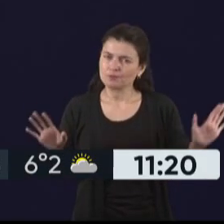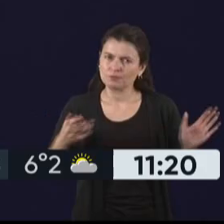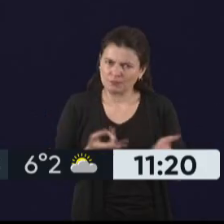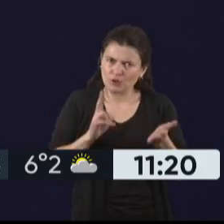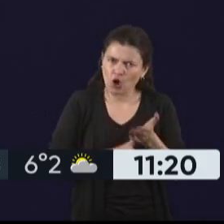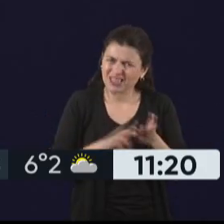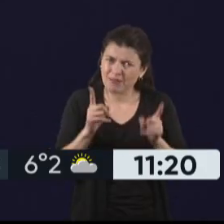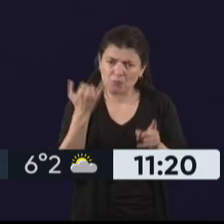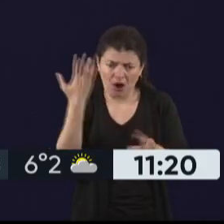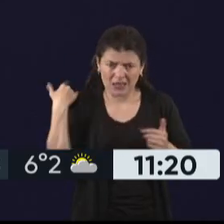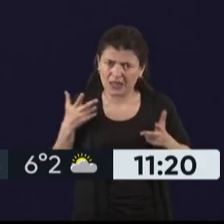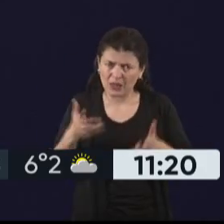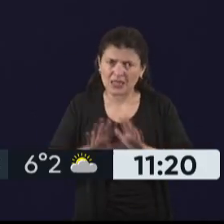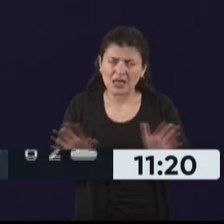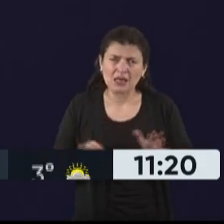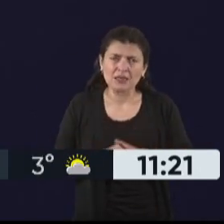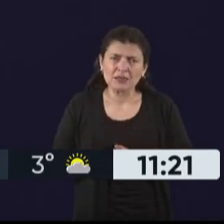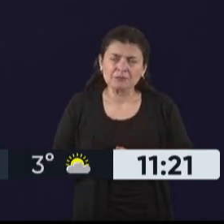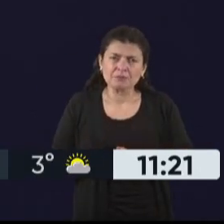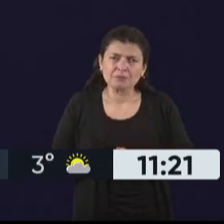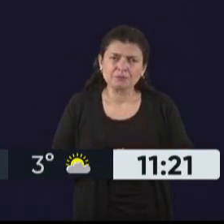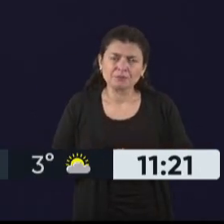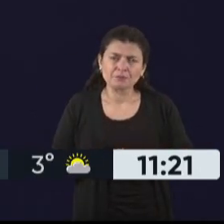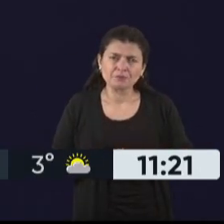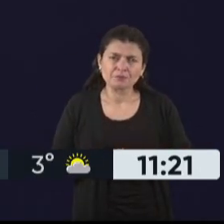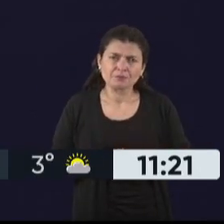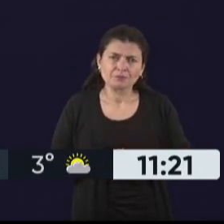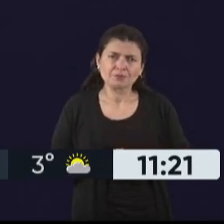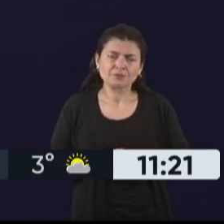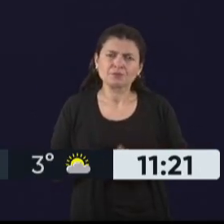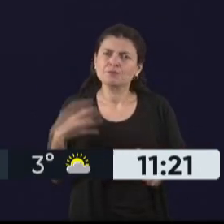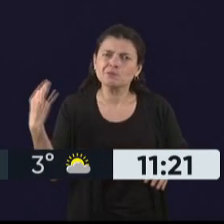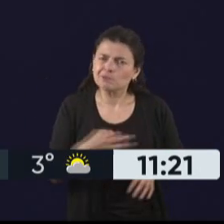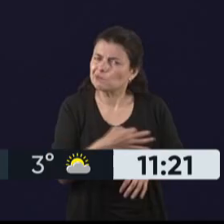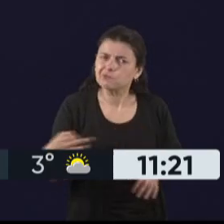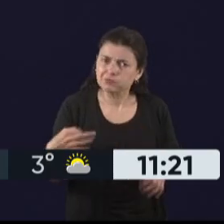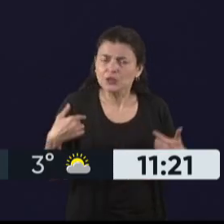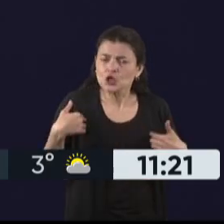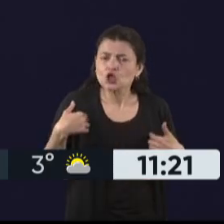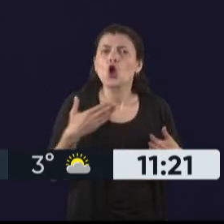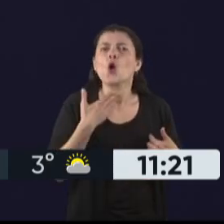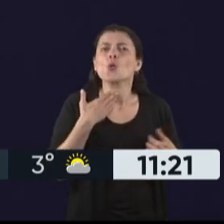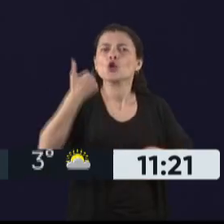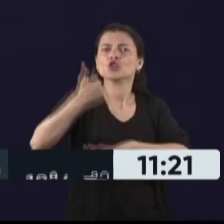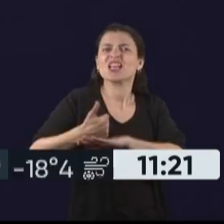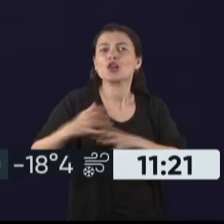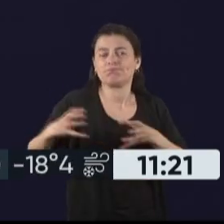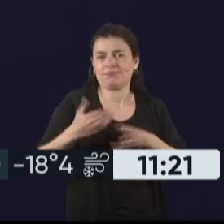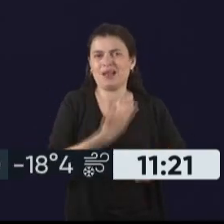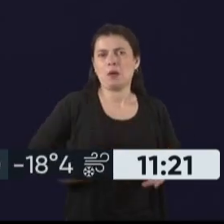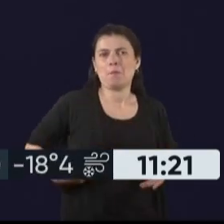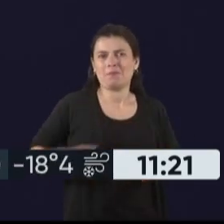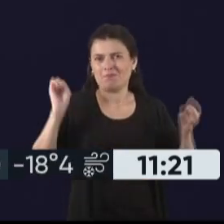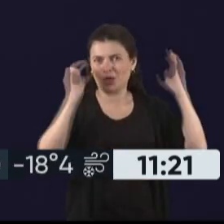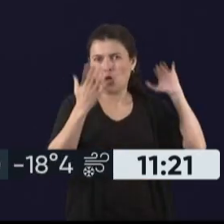ratifico lo que dijiste al principio, o te cambio las palabras, pero efectivamente soy el vocero del presidente y el vocero, en tal caso, del